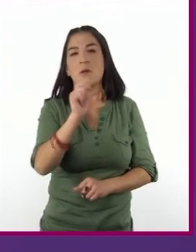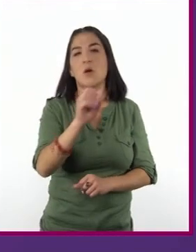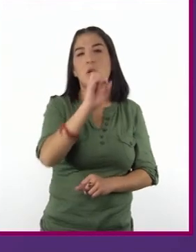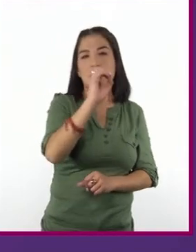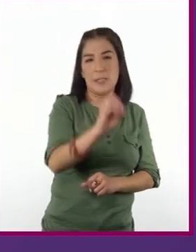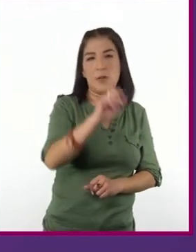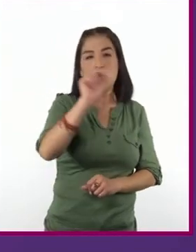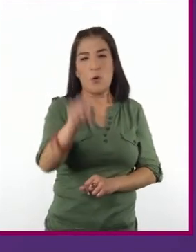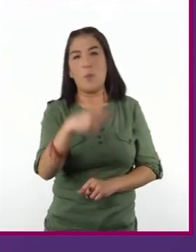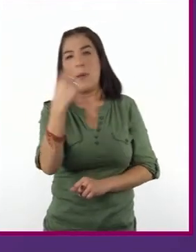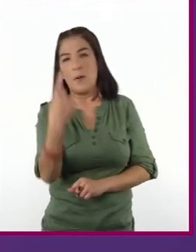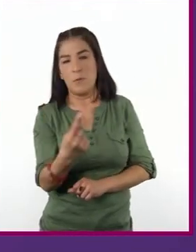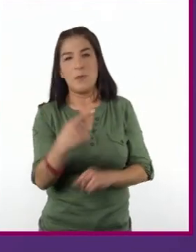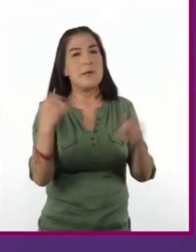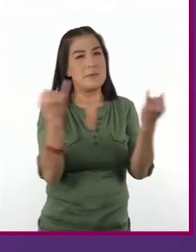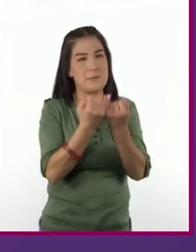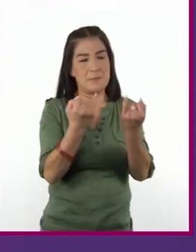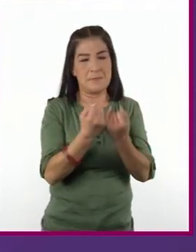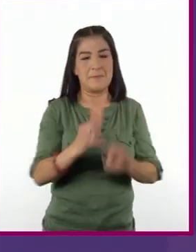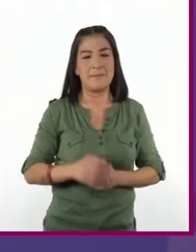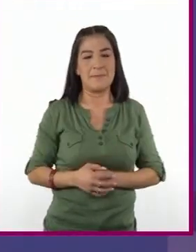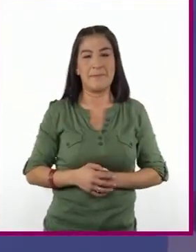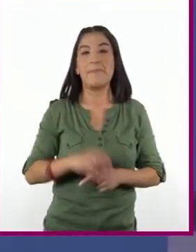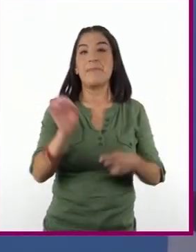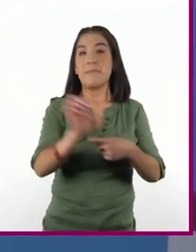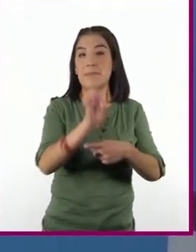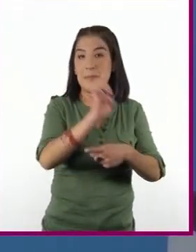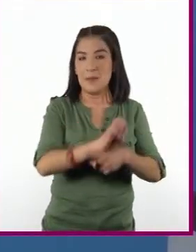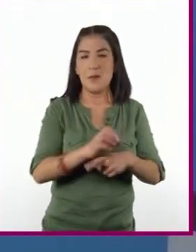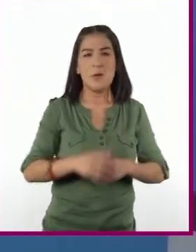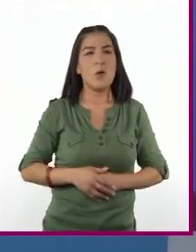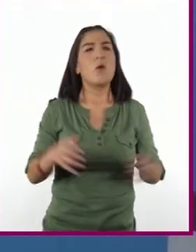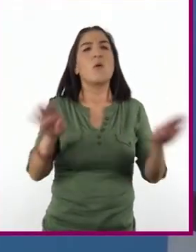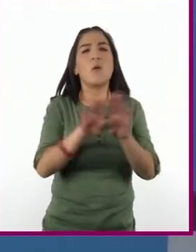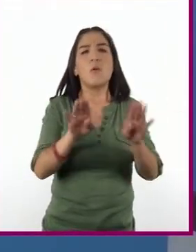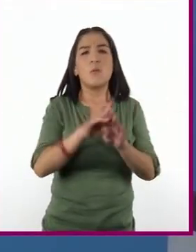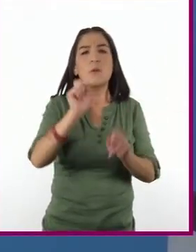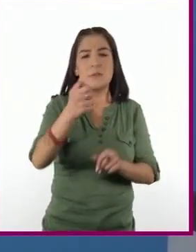1, respectivamente. Entonces,